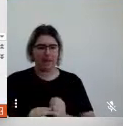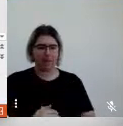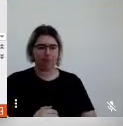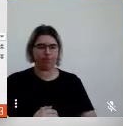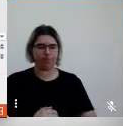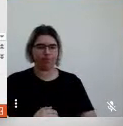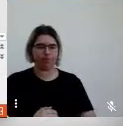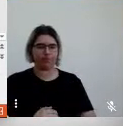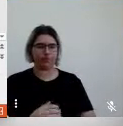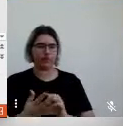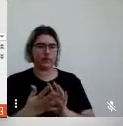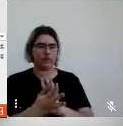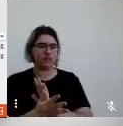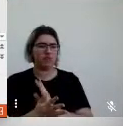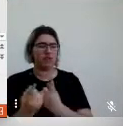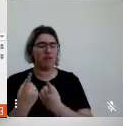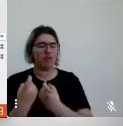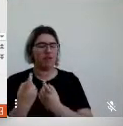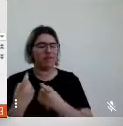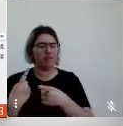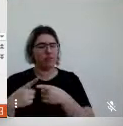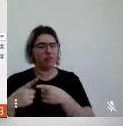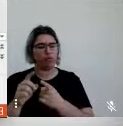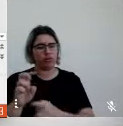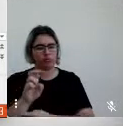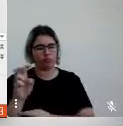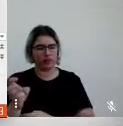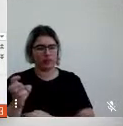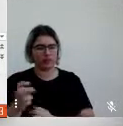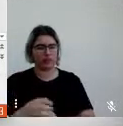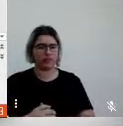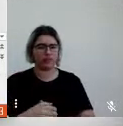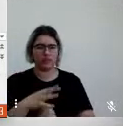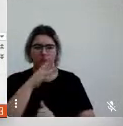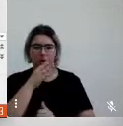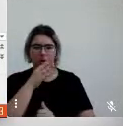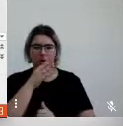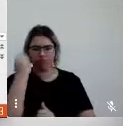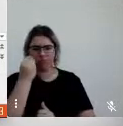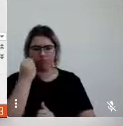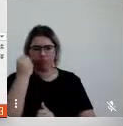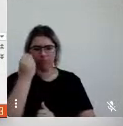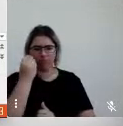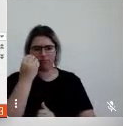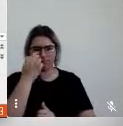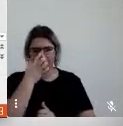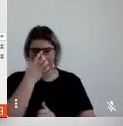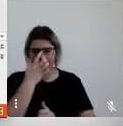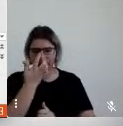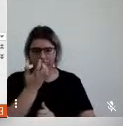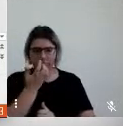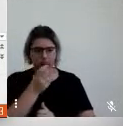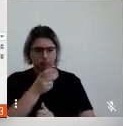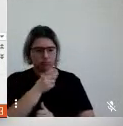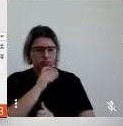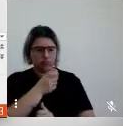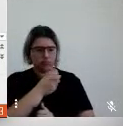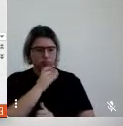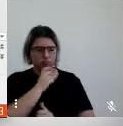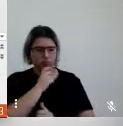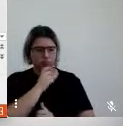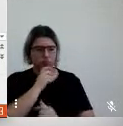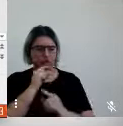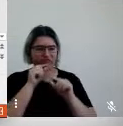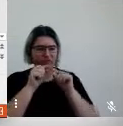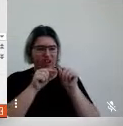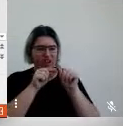desequilibrio en otros nutrientes. Ahora mismo os estaréis preguntando cómo han podido llegar todas esas bacterias a nuestro